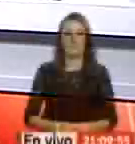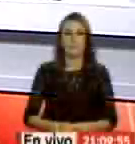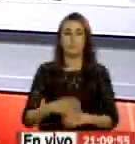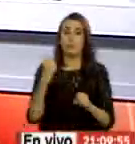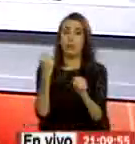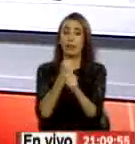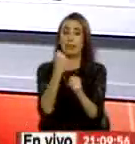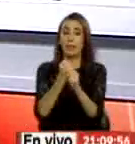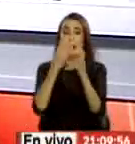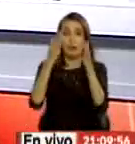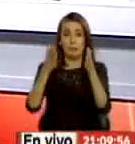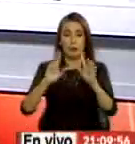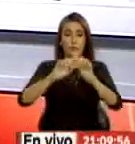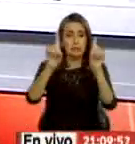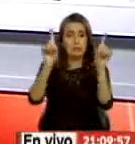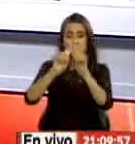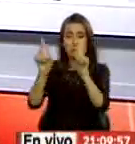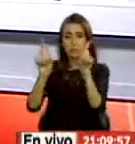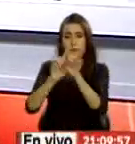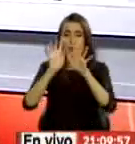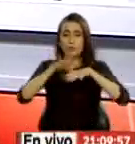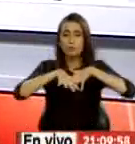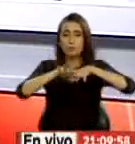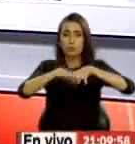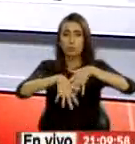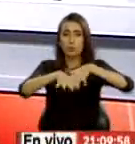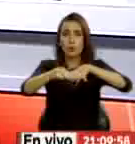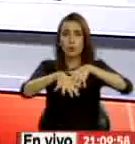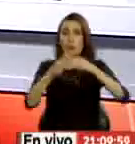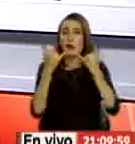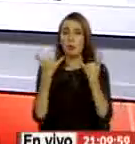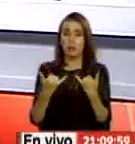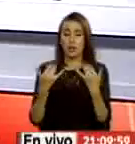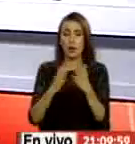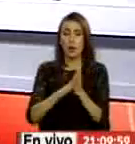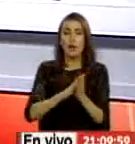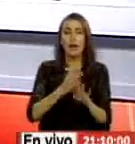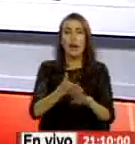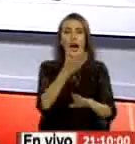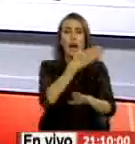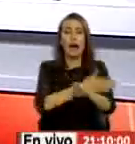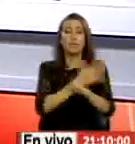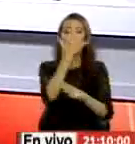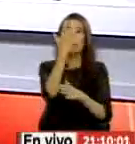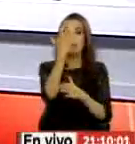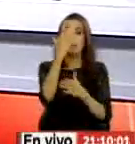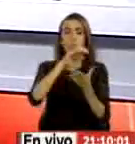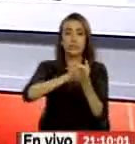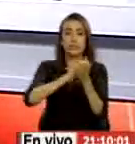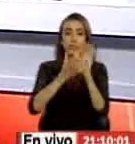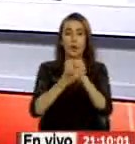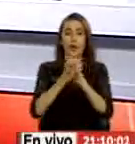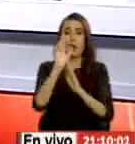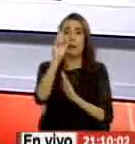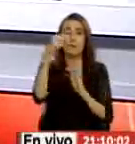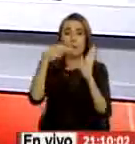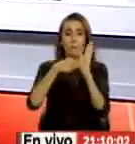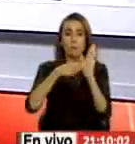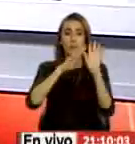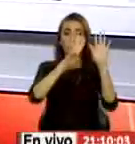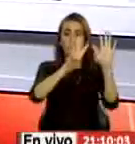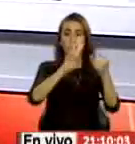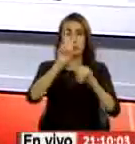Trabajadores de distintos sectores marcharon en Guayaquil en homenaje a los obreros asesinados el 15 de noviembre de 1922 durante la